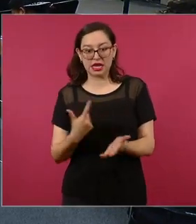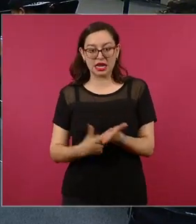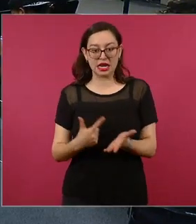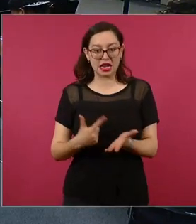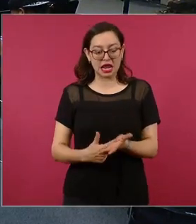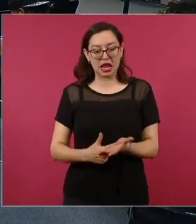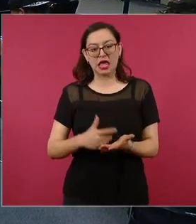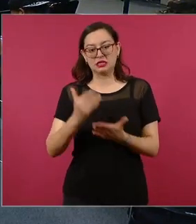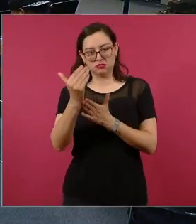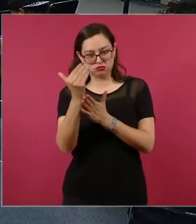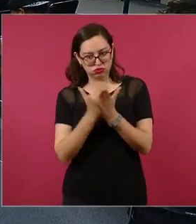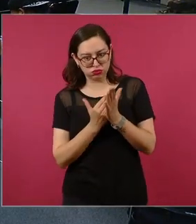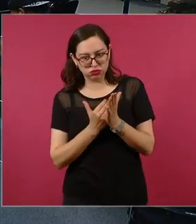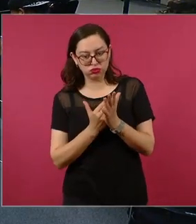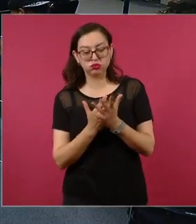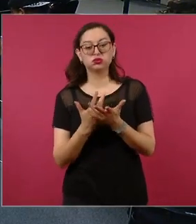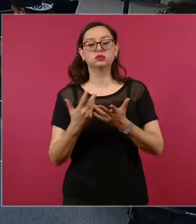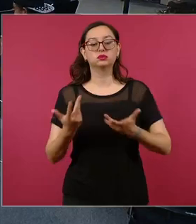acumulación de grasas,